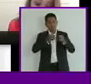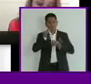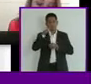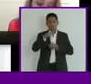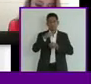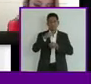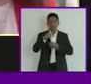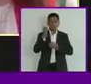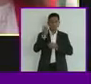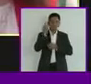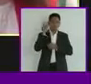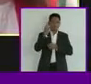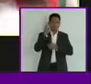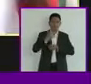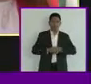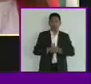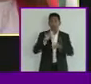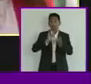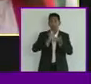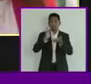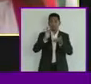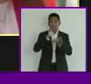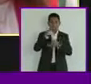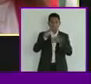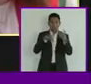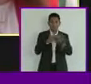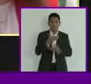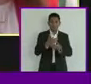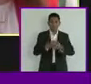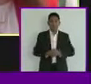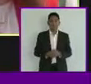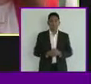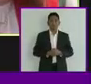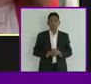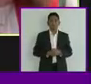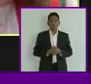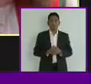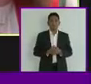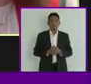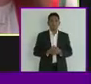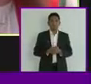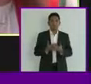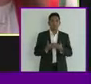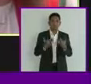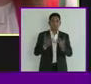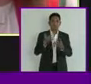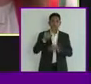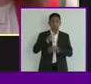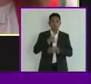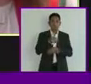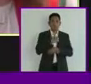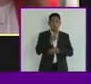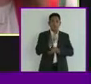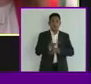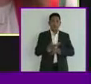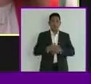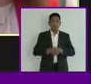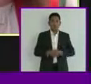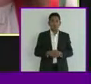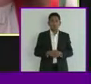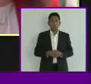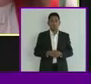y cada uno de ustedes. Haremos un breve ajuste de tiempo para dar inicio justo a la mesa de relatoría de los